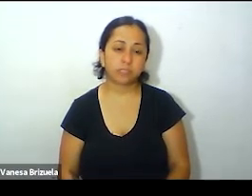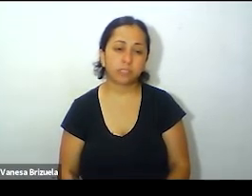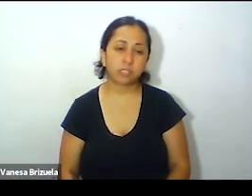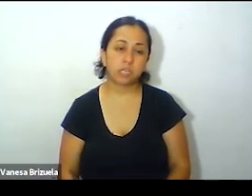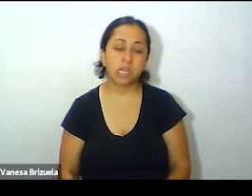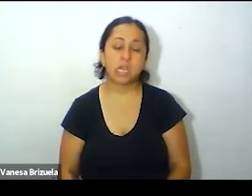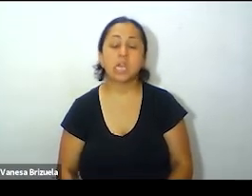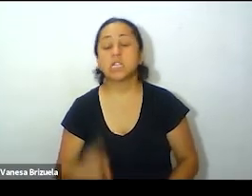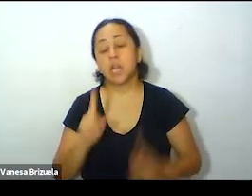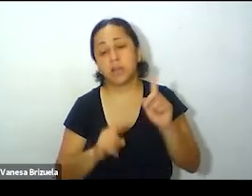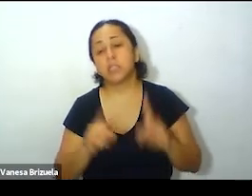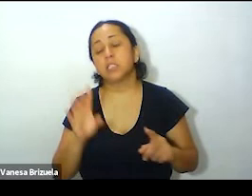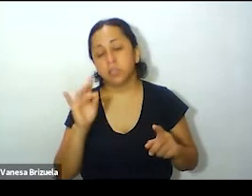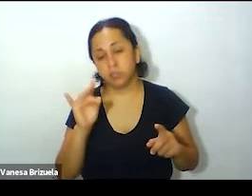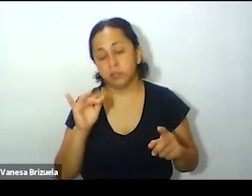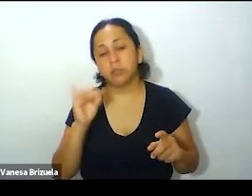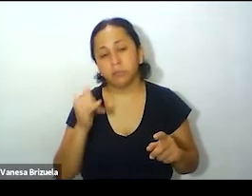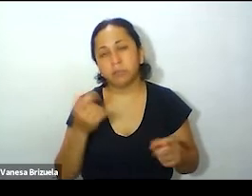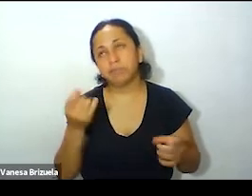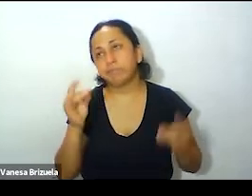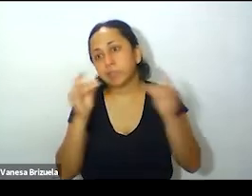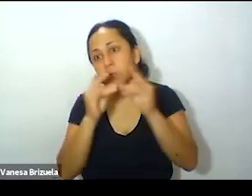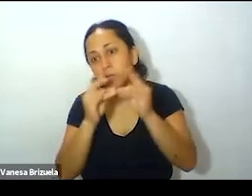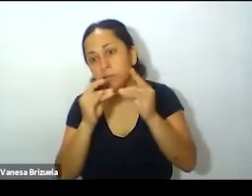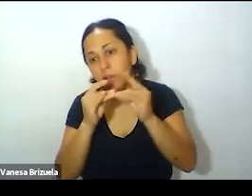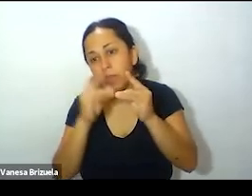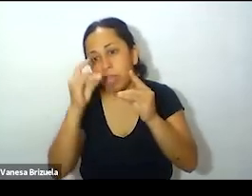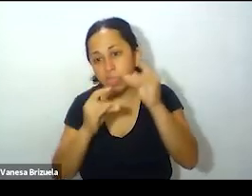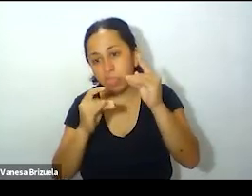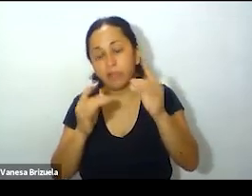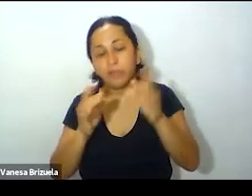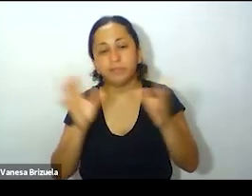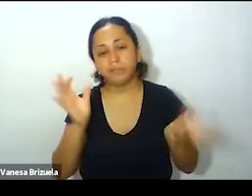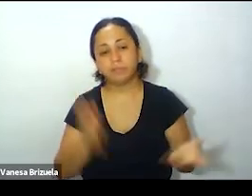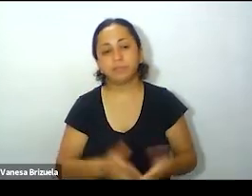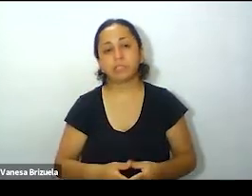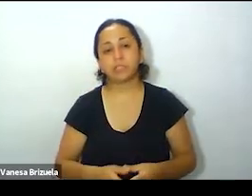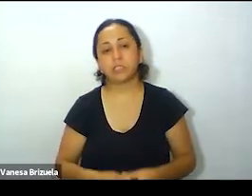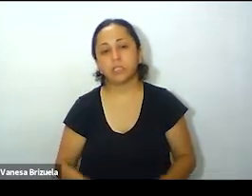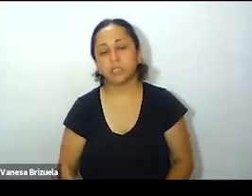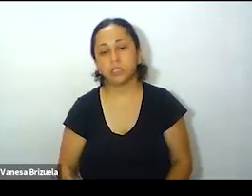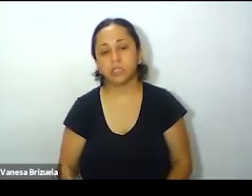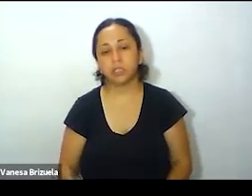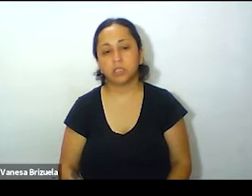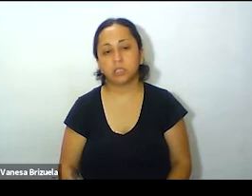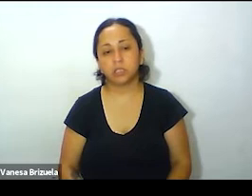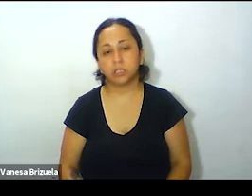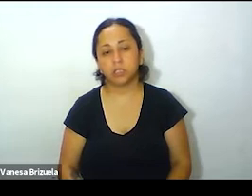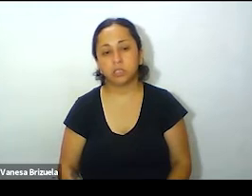Lo cual sé que puede ser difícil a veces porque el wifi anda muy mal, a veces es un